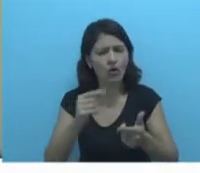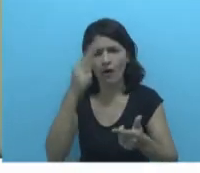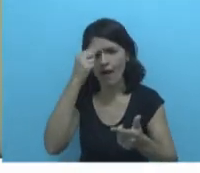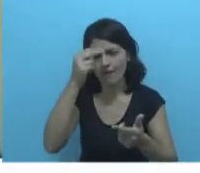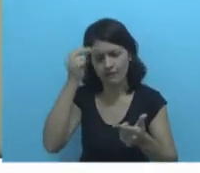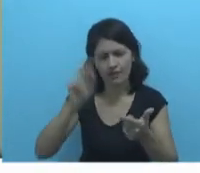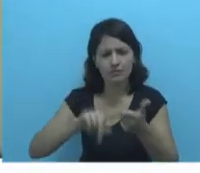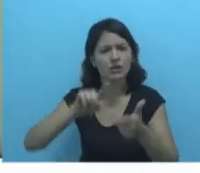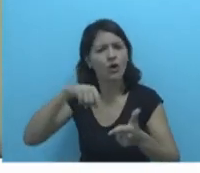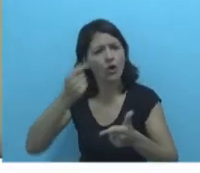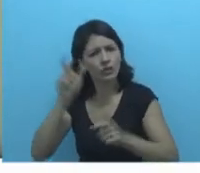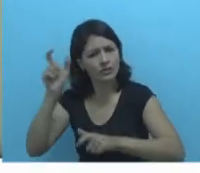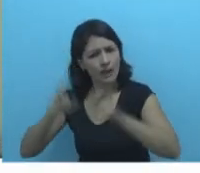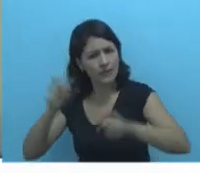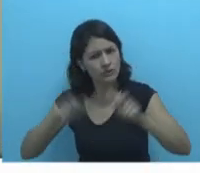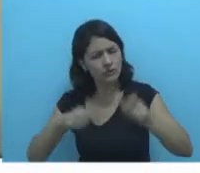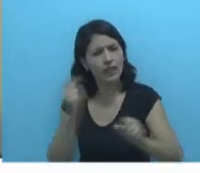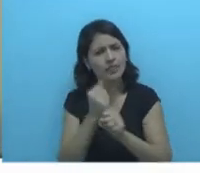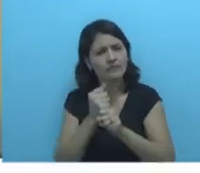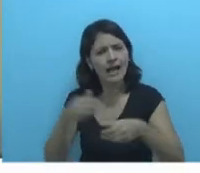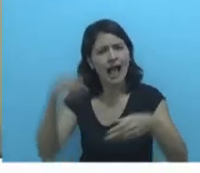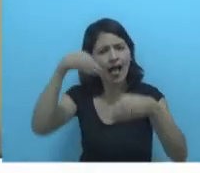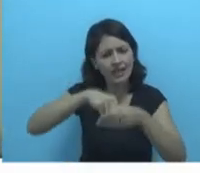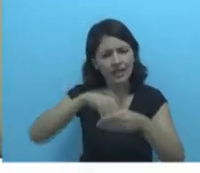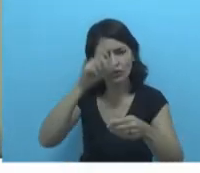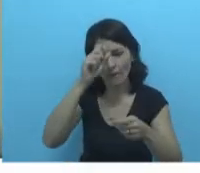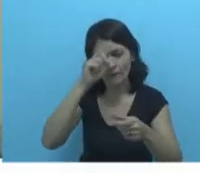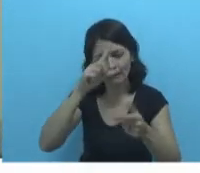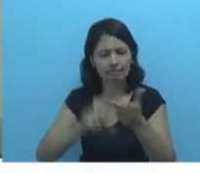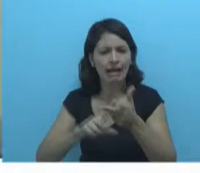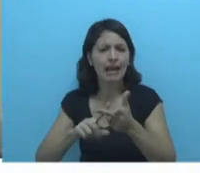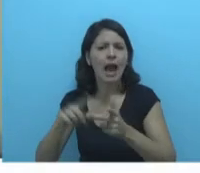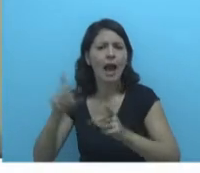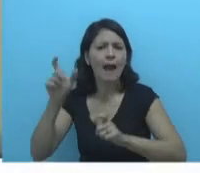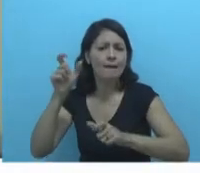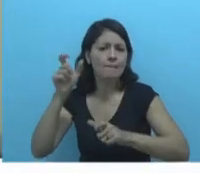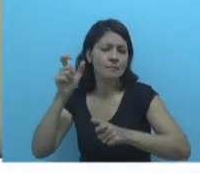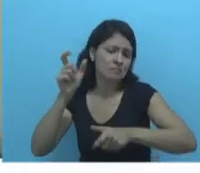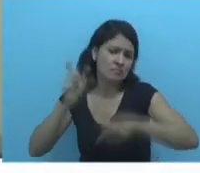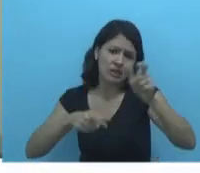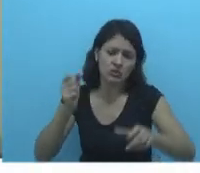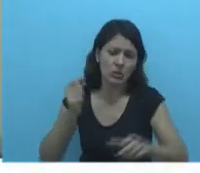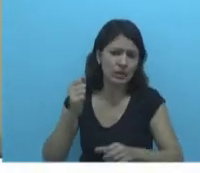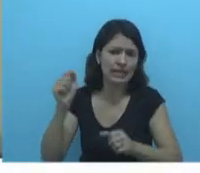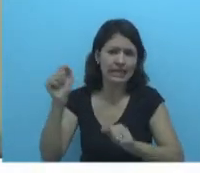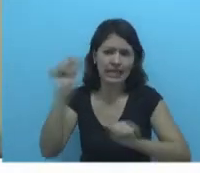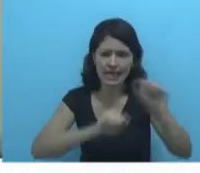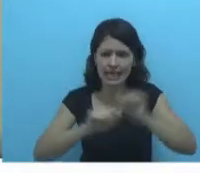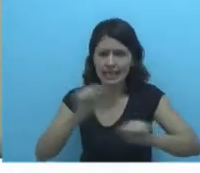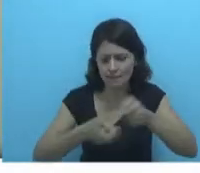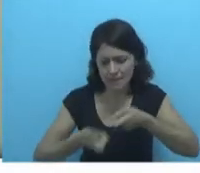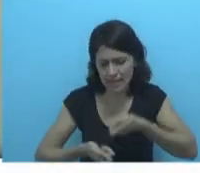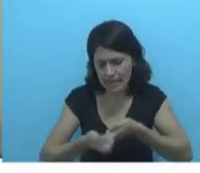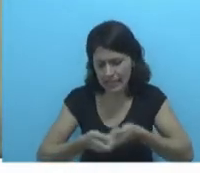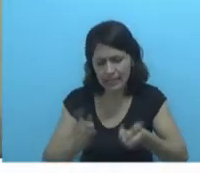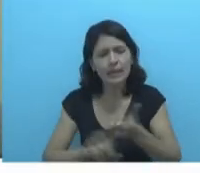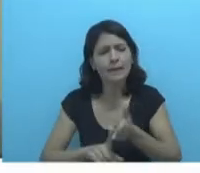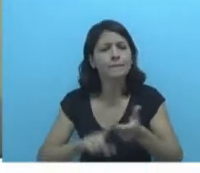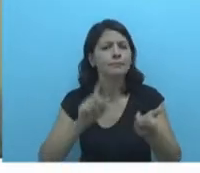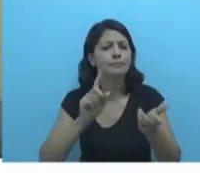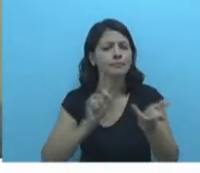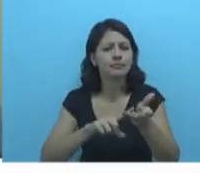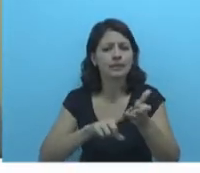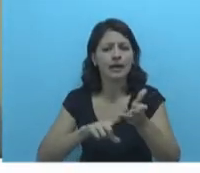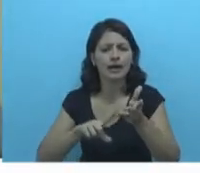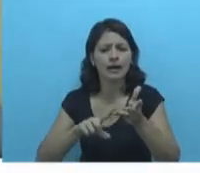los profesionales que también están día a día, desde la persona que limpia el piso en el hospital o en el sanatorio, porque él también recorre el personal de salud, de